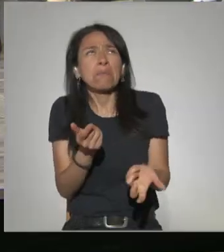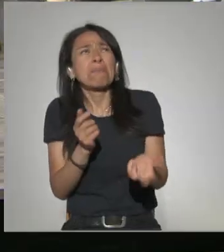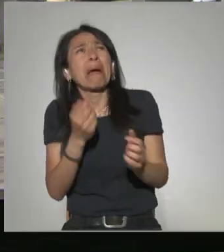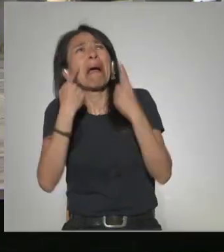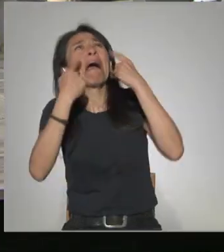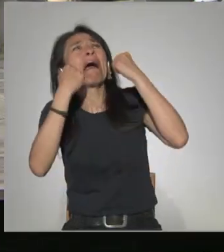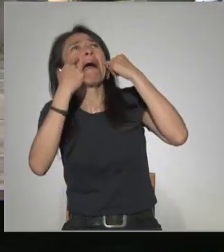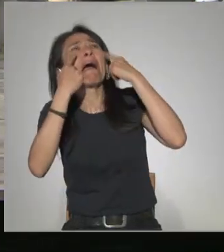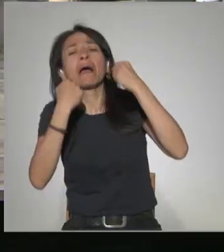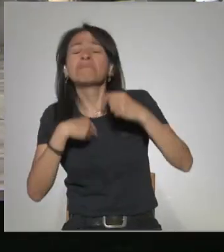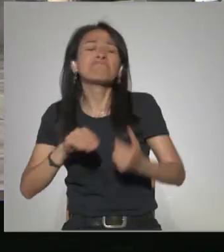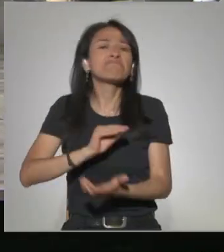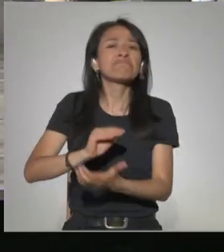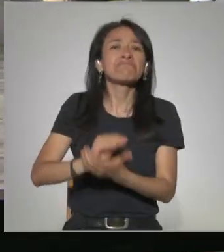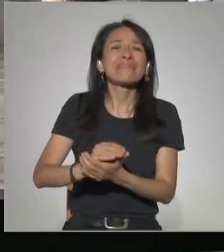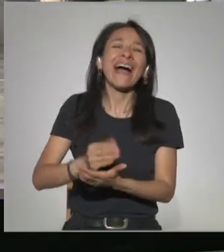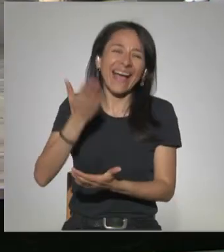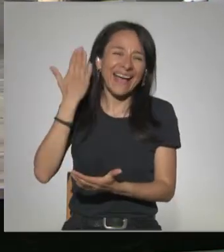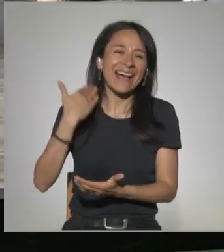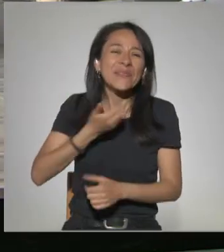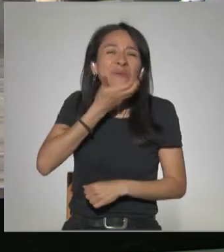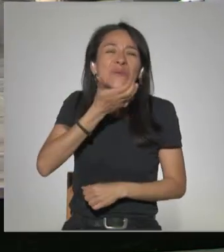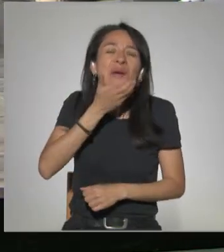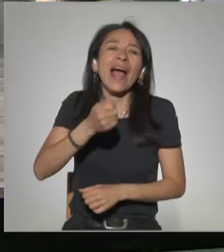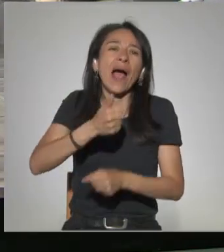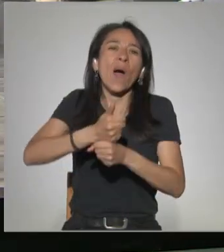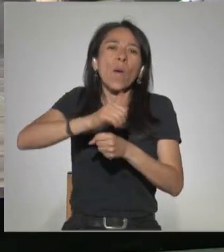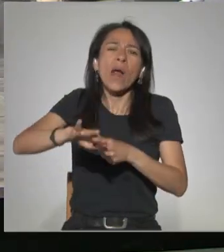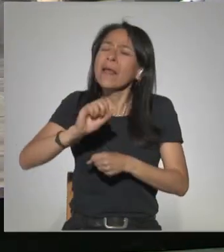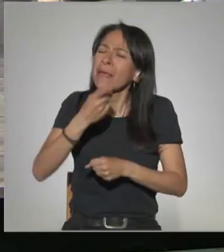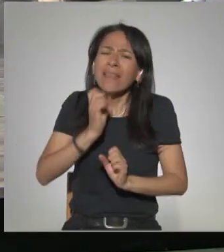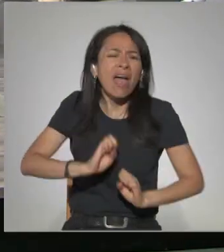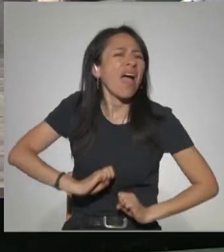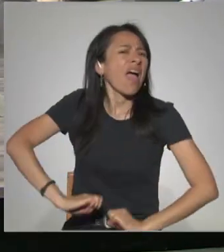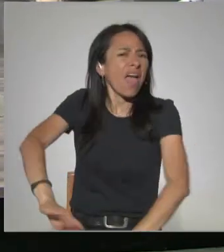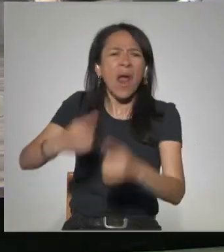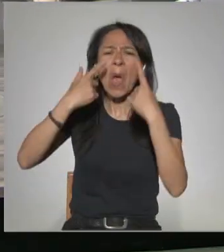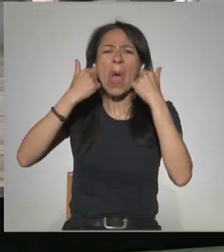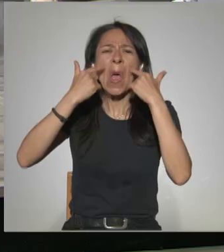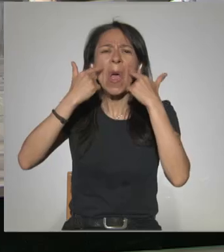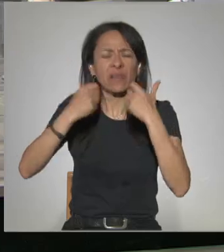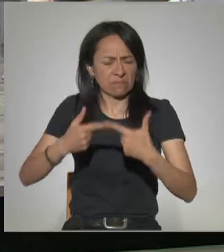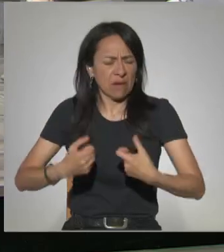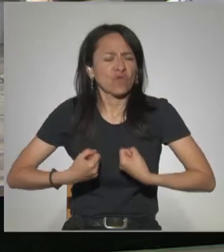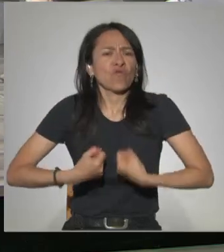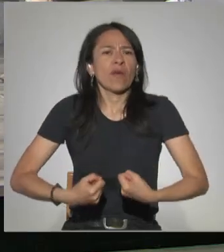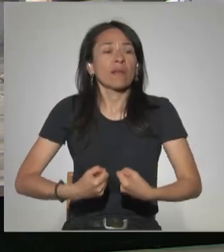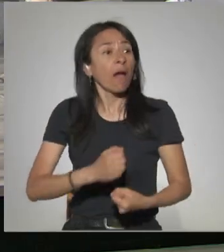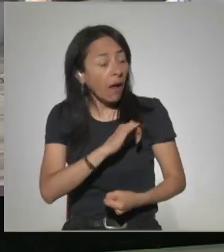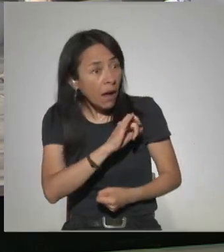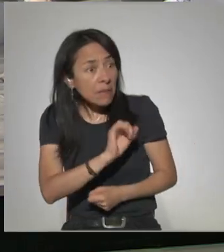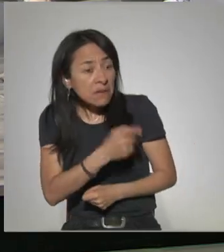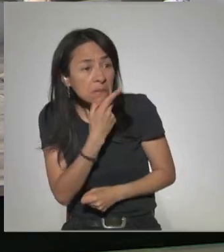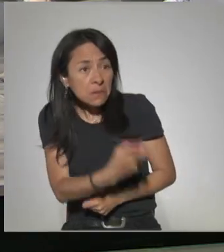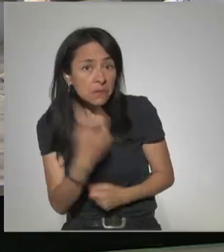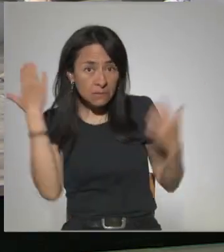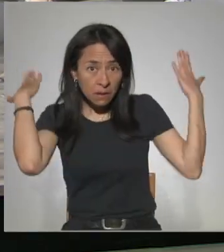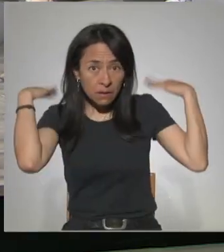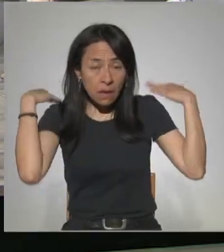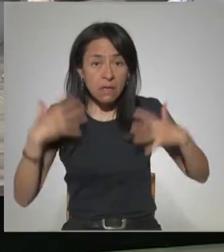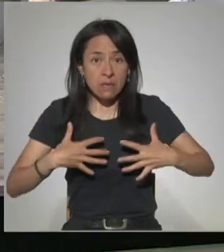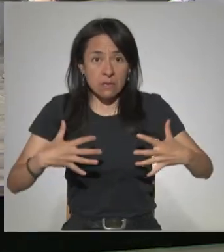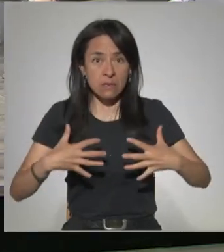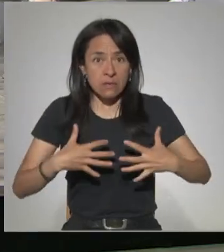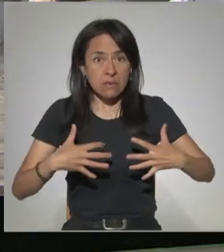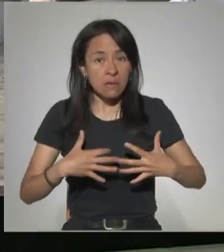déjalo llorar para que se fortalezca, ¿no? Desarrolla los pulmones. Sí, eso, pues no, es todo lo opuesto, ¿no? Eso en bebé condiciona